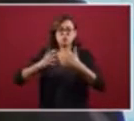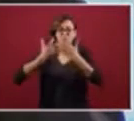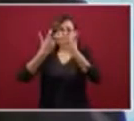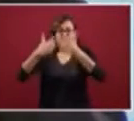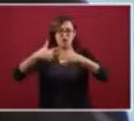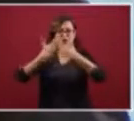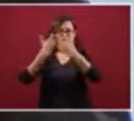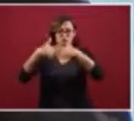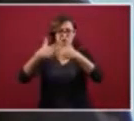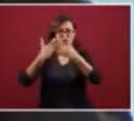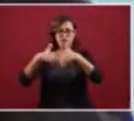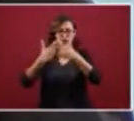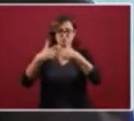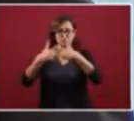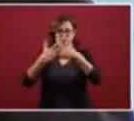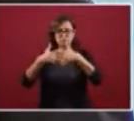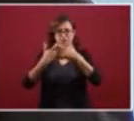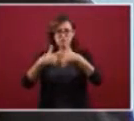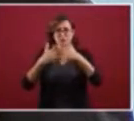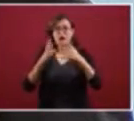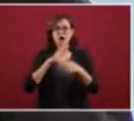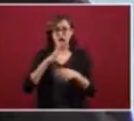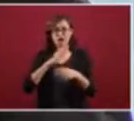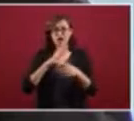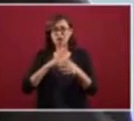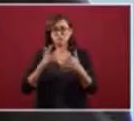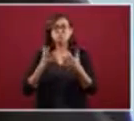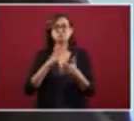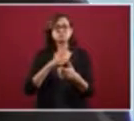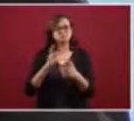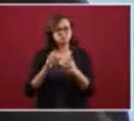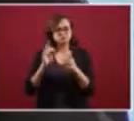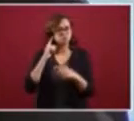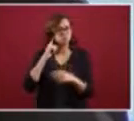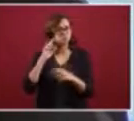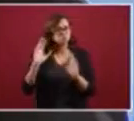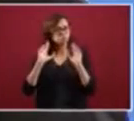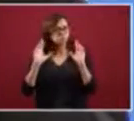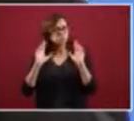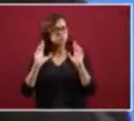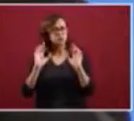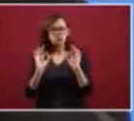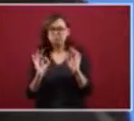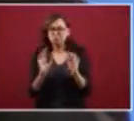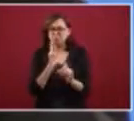se tiene, planetarios que se tiene en el motor, en los motores.